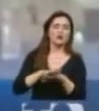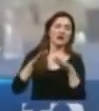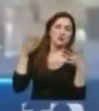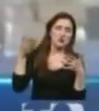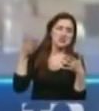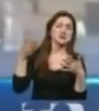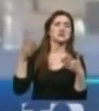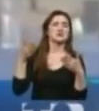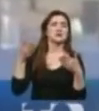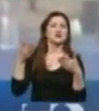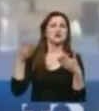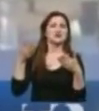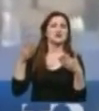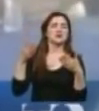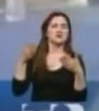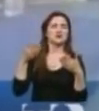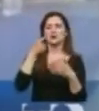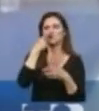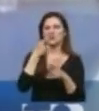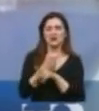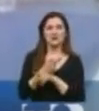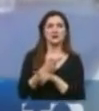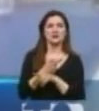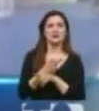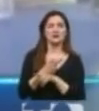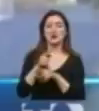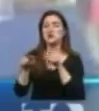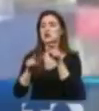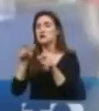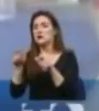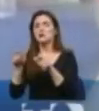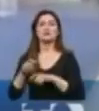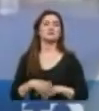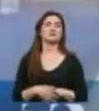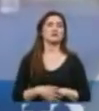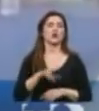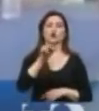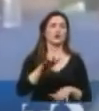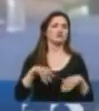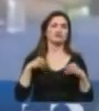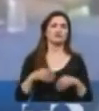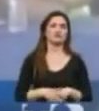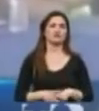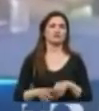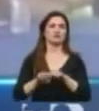o basados en el interés personal de ciertas personas, yo no lo voy a admitir.